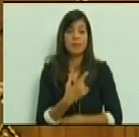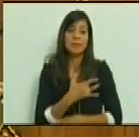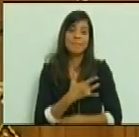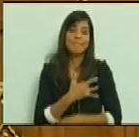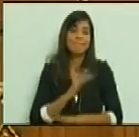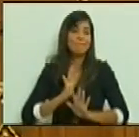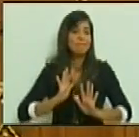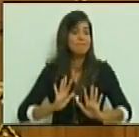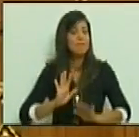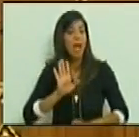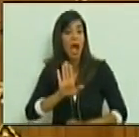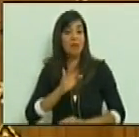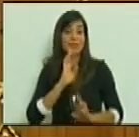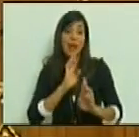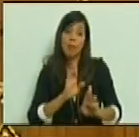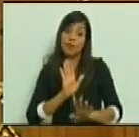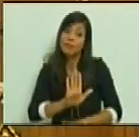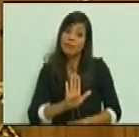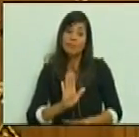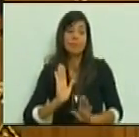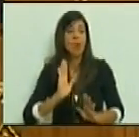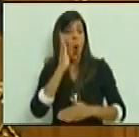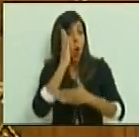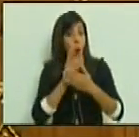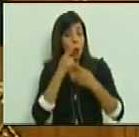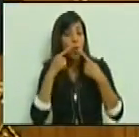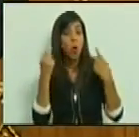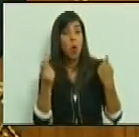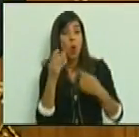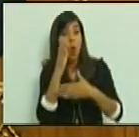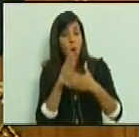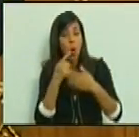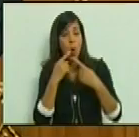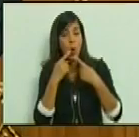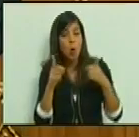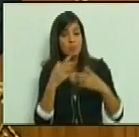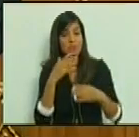lastimosamente lo voy a decir, también sufríamos de esa diáspora institucional.